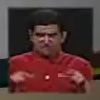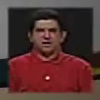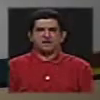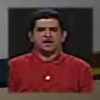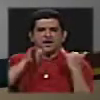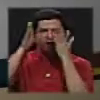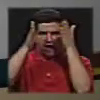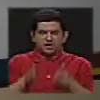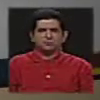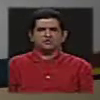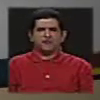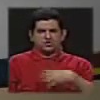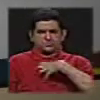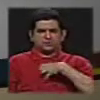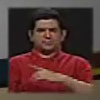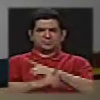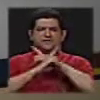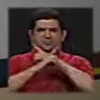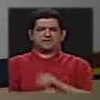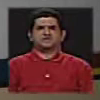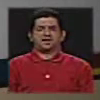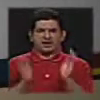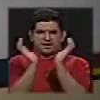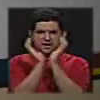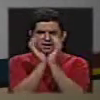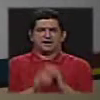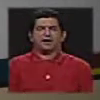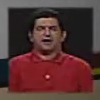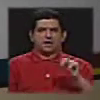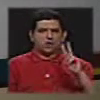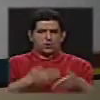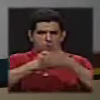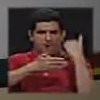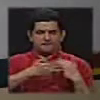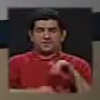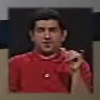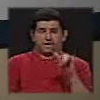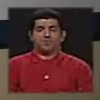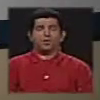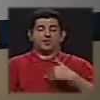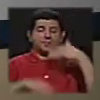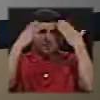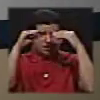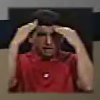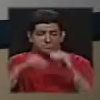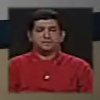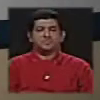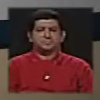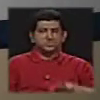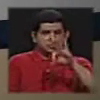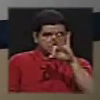los acusados en la protesta para defender la Caja del Seguro Social en noviembre pasado. También le traemos información acerca de